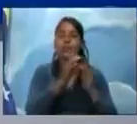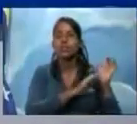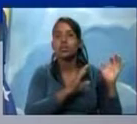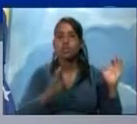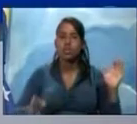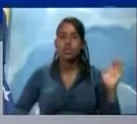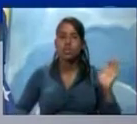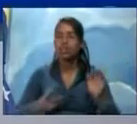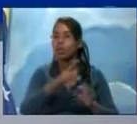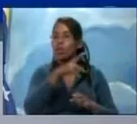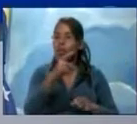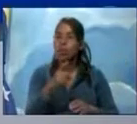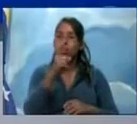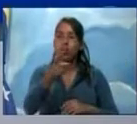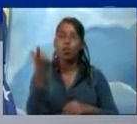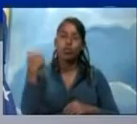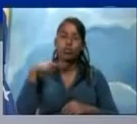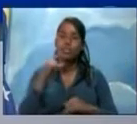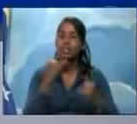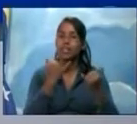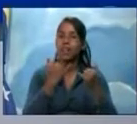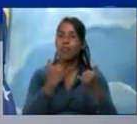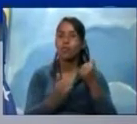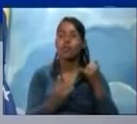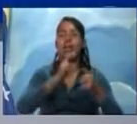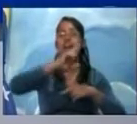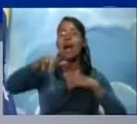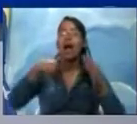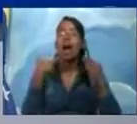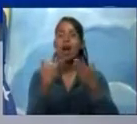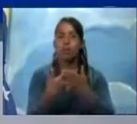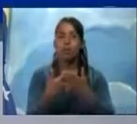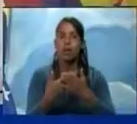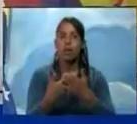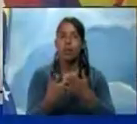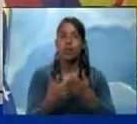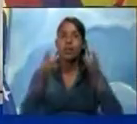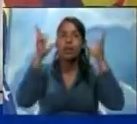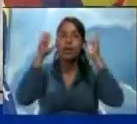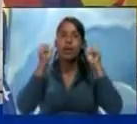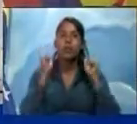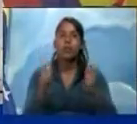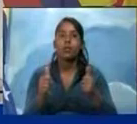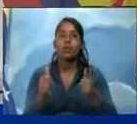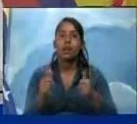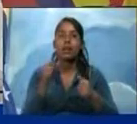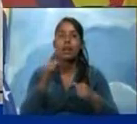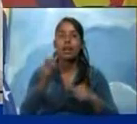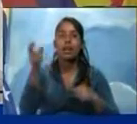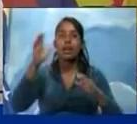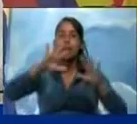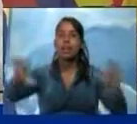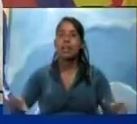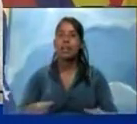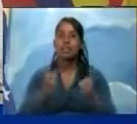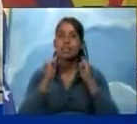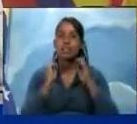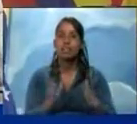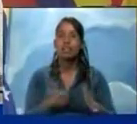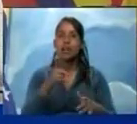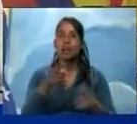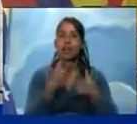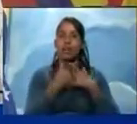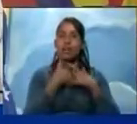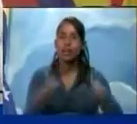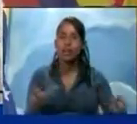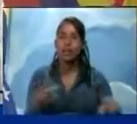Jesucristo no tendrá fin jamás. Óigalo bien. Él salva y